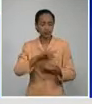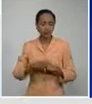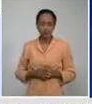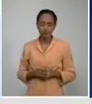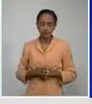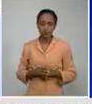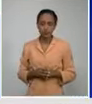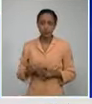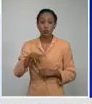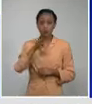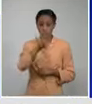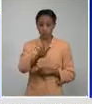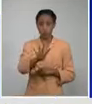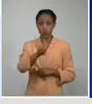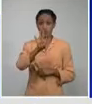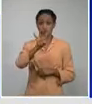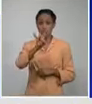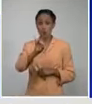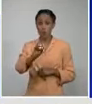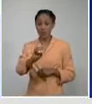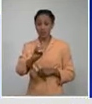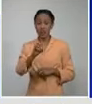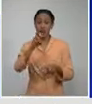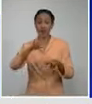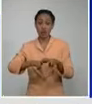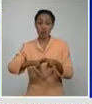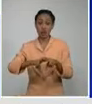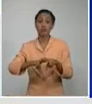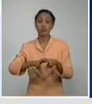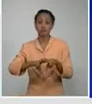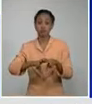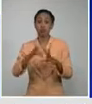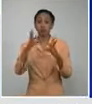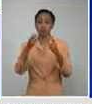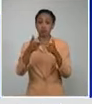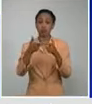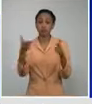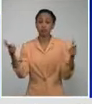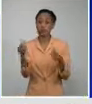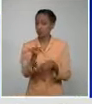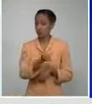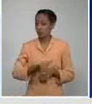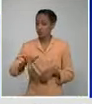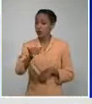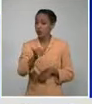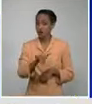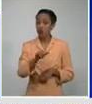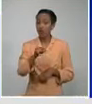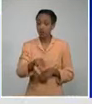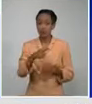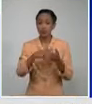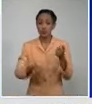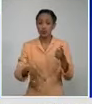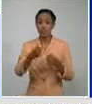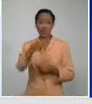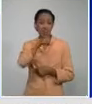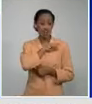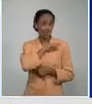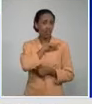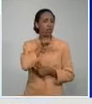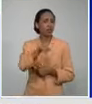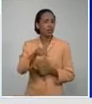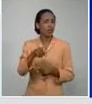de 490, también muy elevada en esta provincia. Ayer se discutió en su